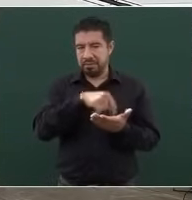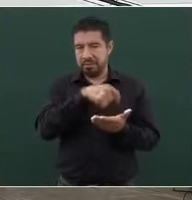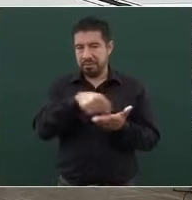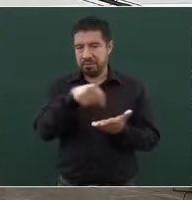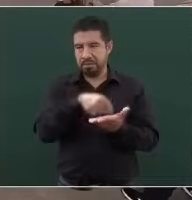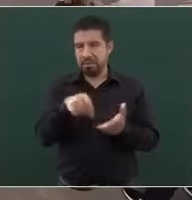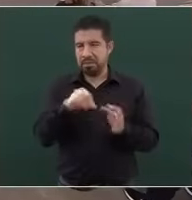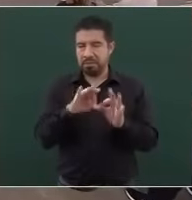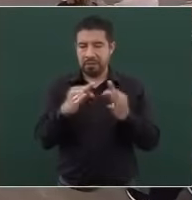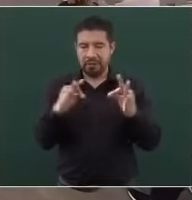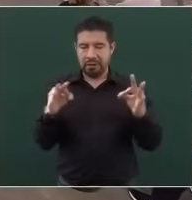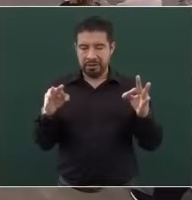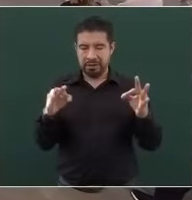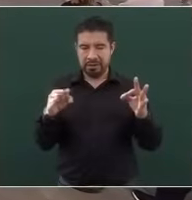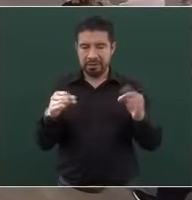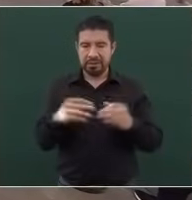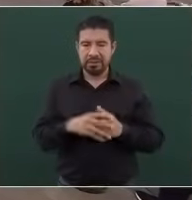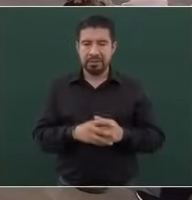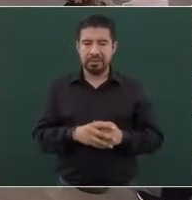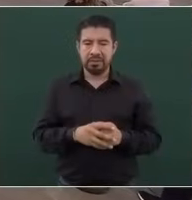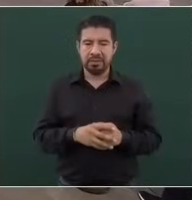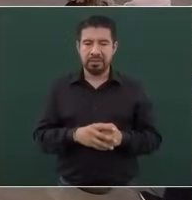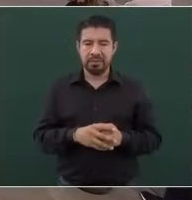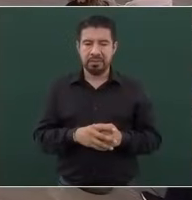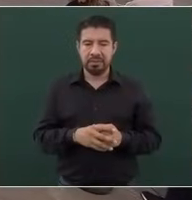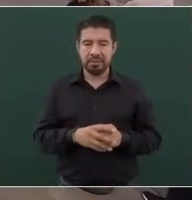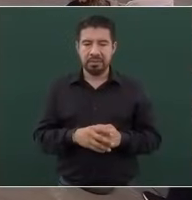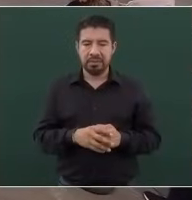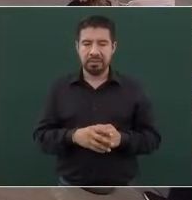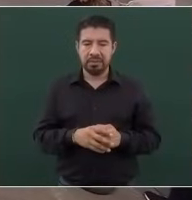sí, que la verdad dejó de ser importante cuando la verdad, sí, cuando la verdad,